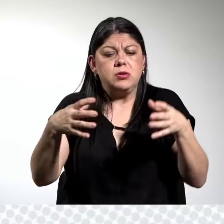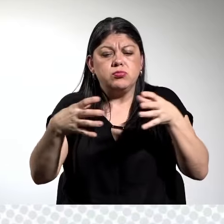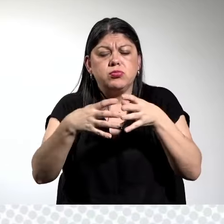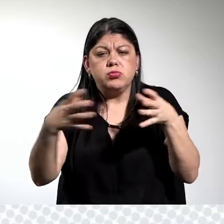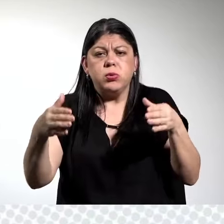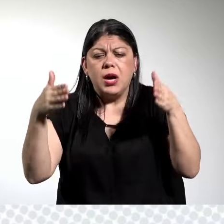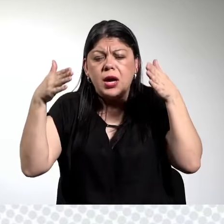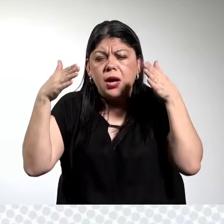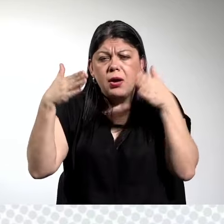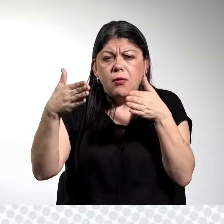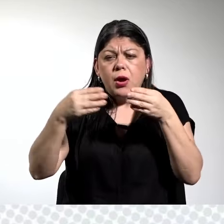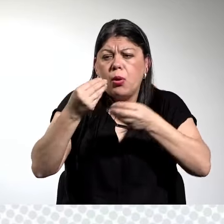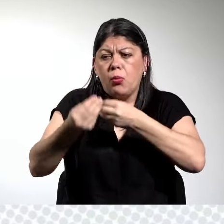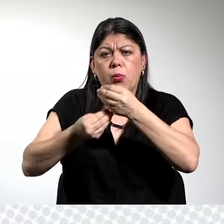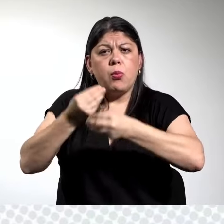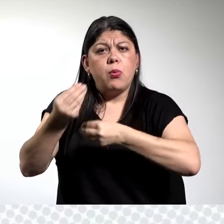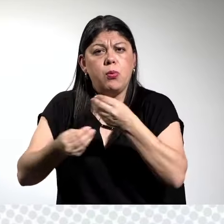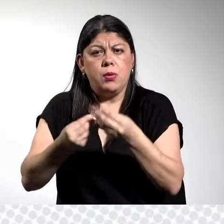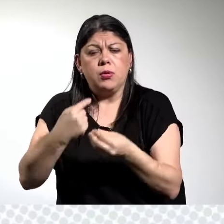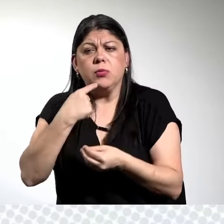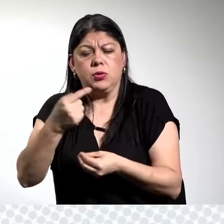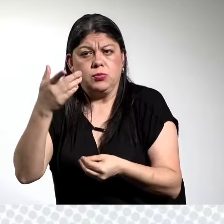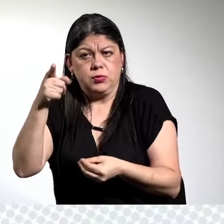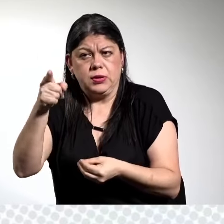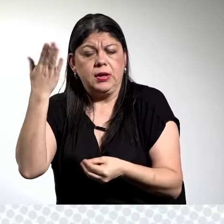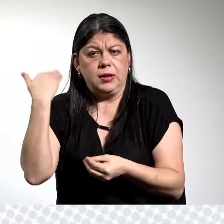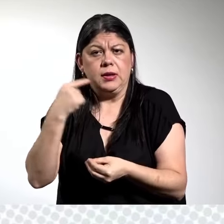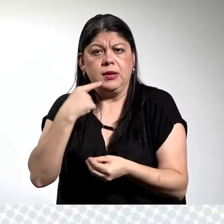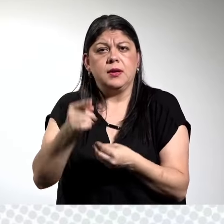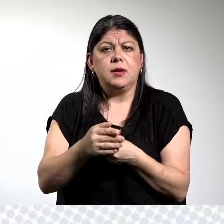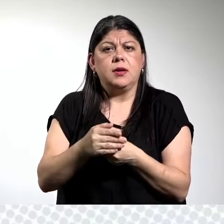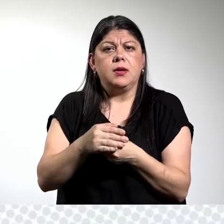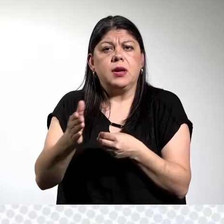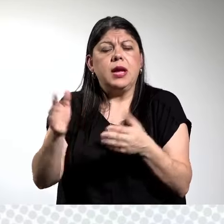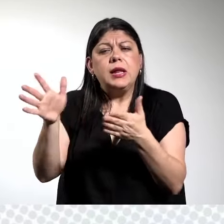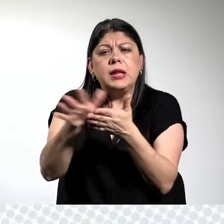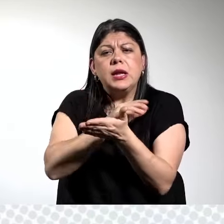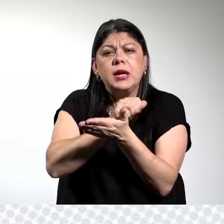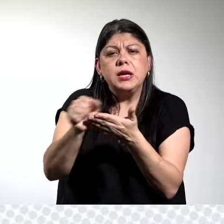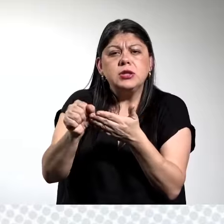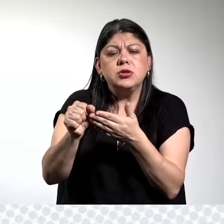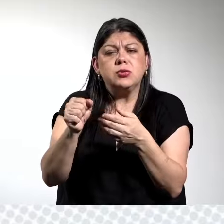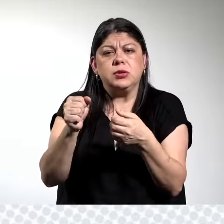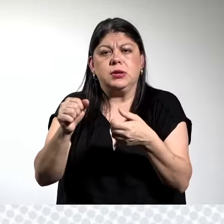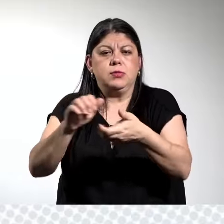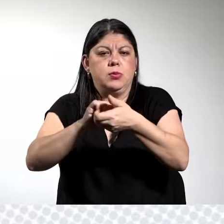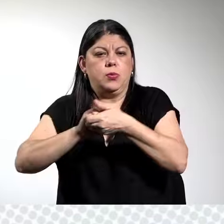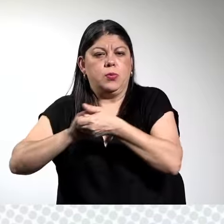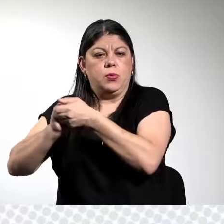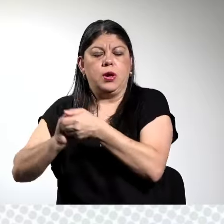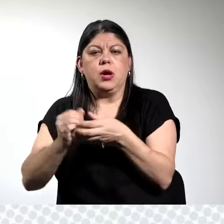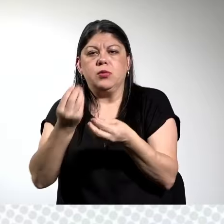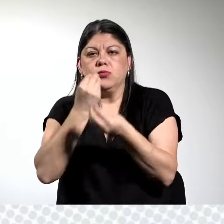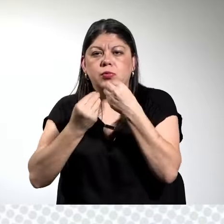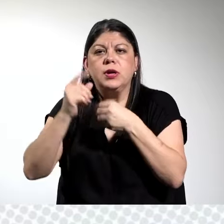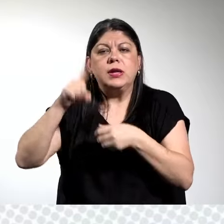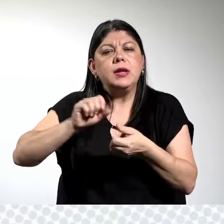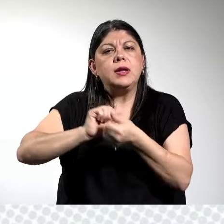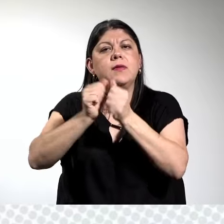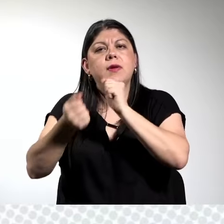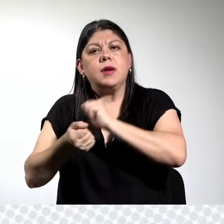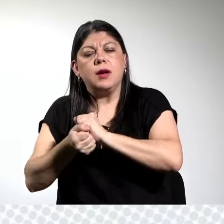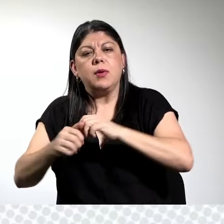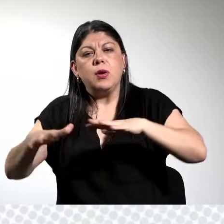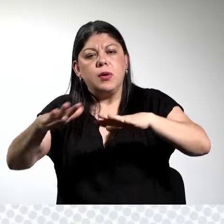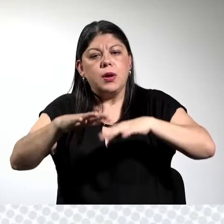han dedicado a una producción, como bien usted decía, que destruye la soberanía alimentaria, ese proceso se tiene que revertir. Al campo